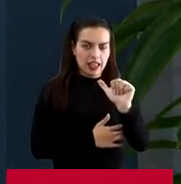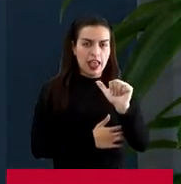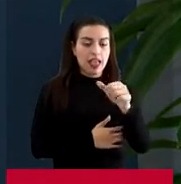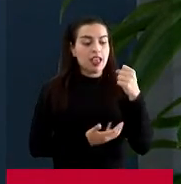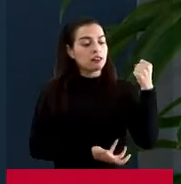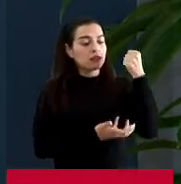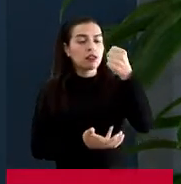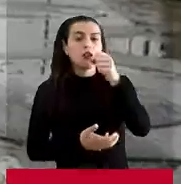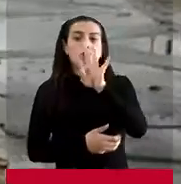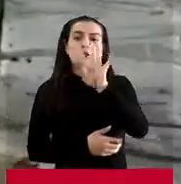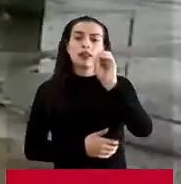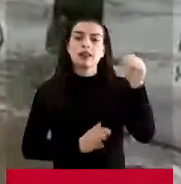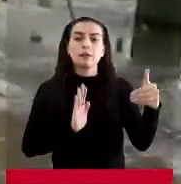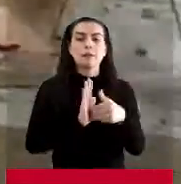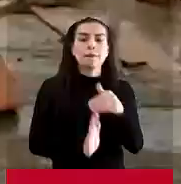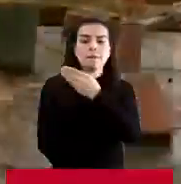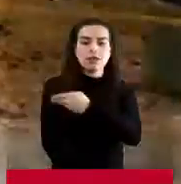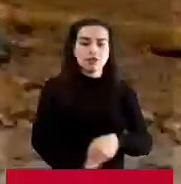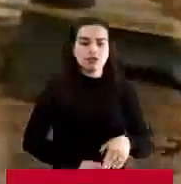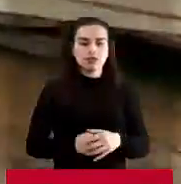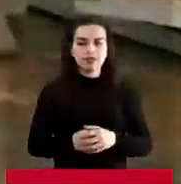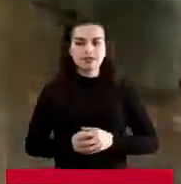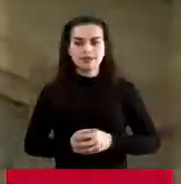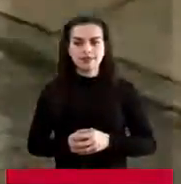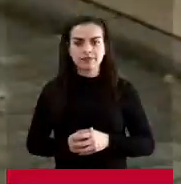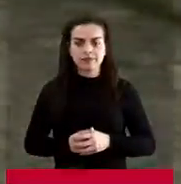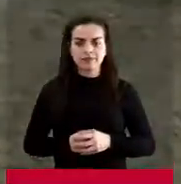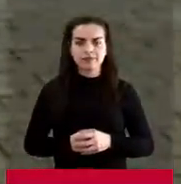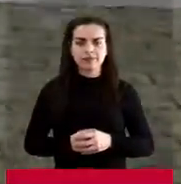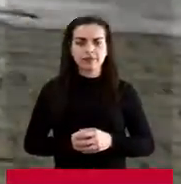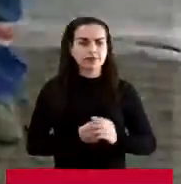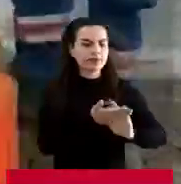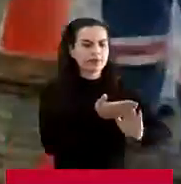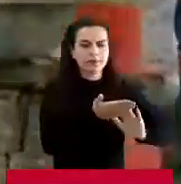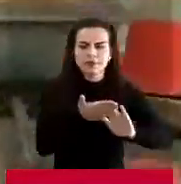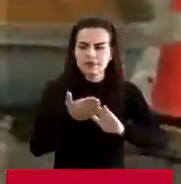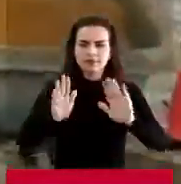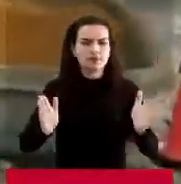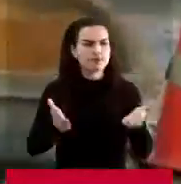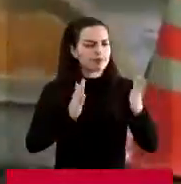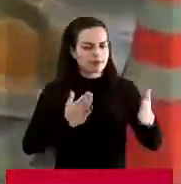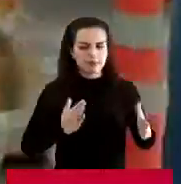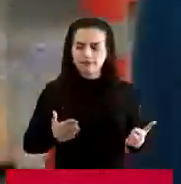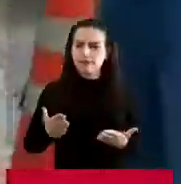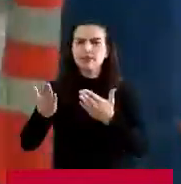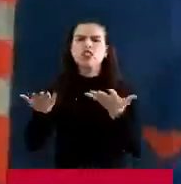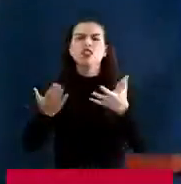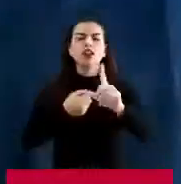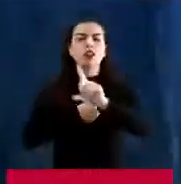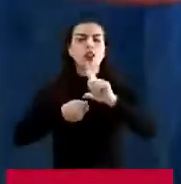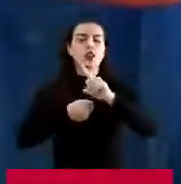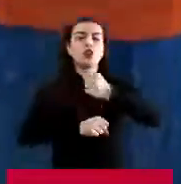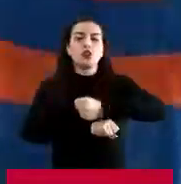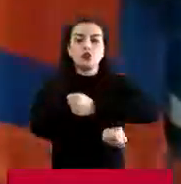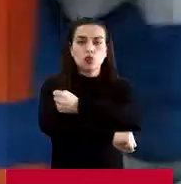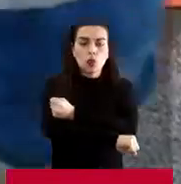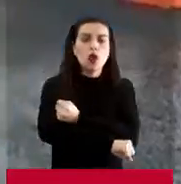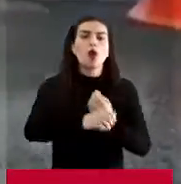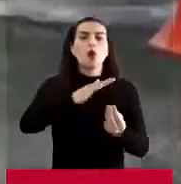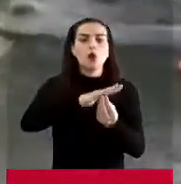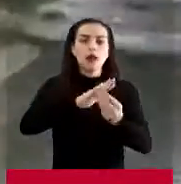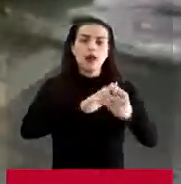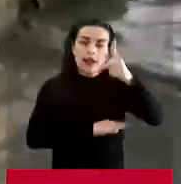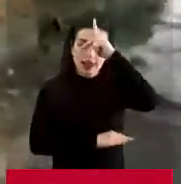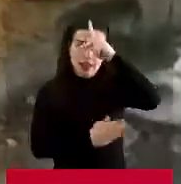pesos. Las intervenciones y modernizaciones se adelantan en las localidades de Suba, Usaquén, Kennedy, Puente Aranda